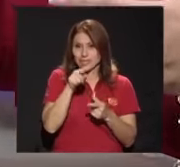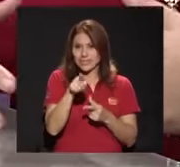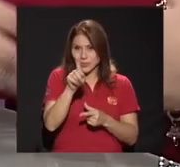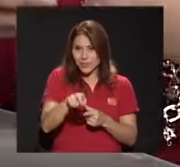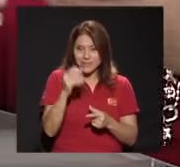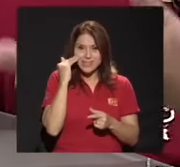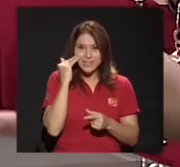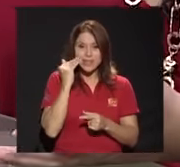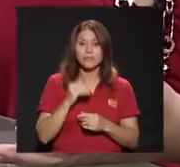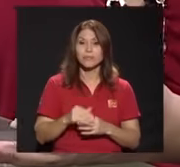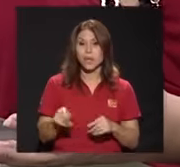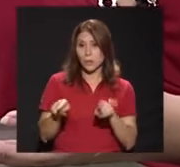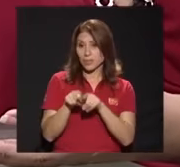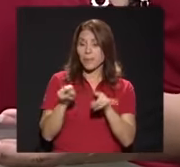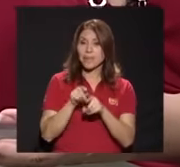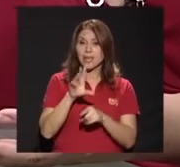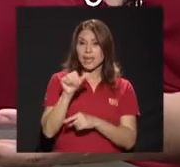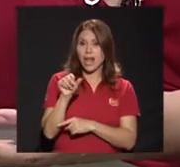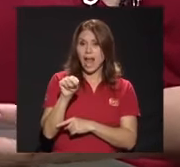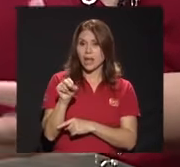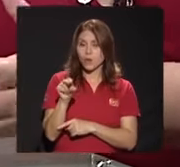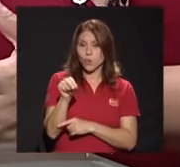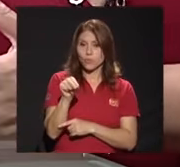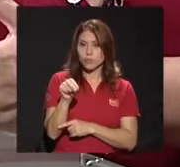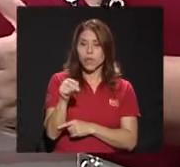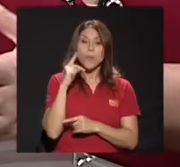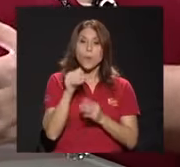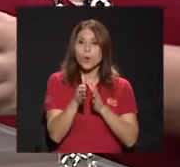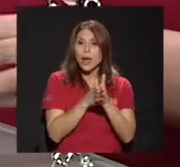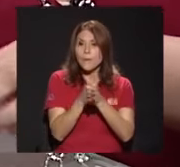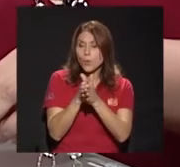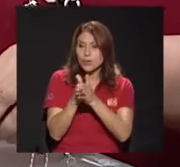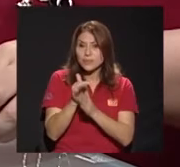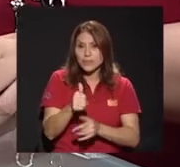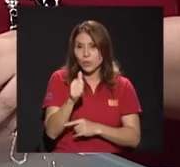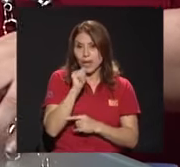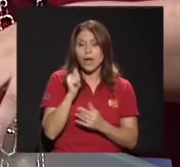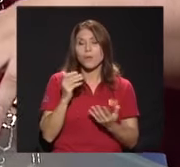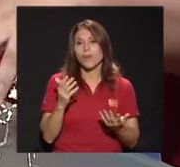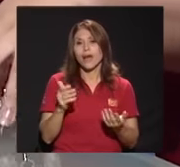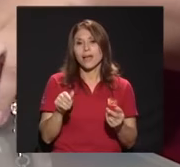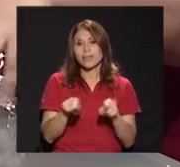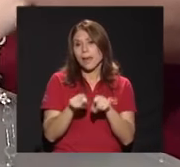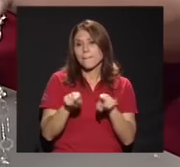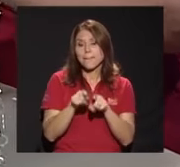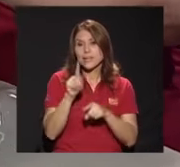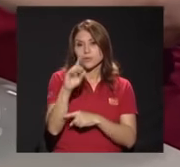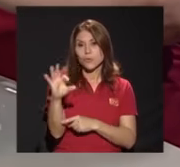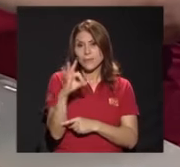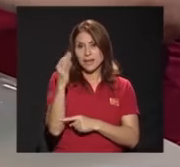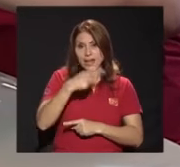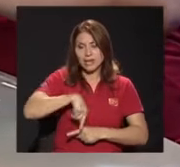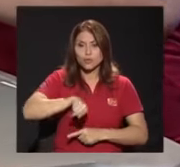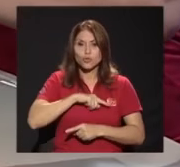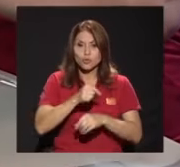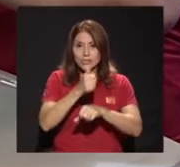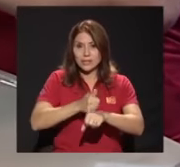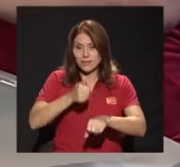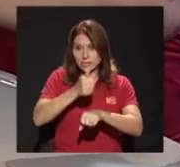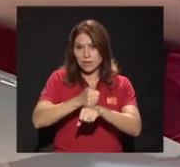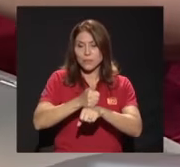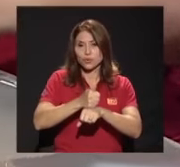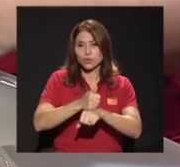canon por aprovechamiento del agua, pues también de alguna forma es la manera en que nosotros